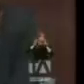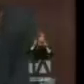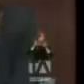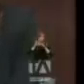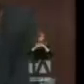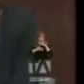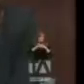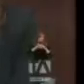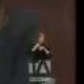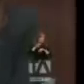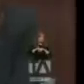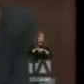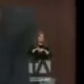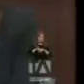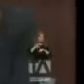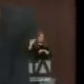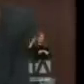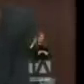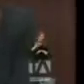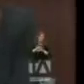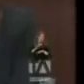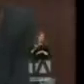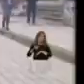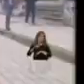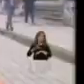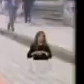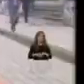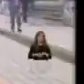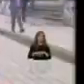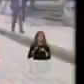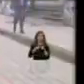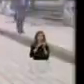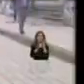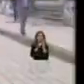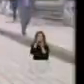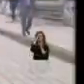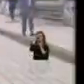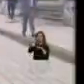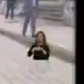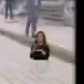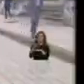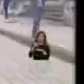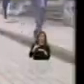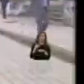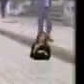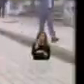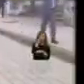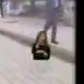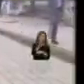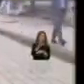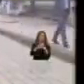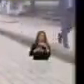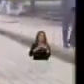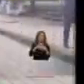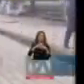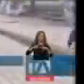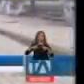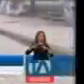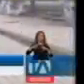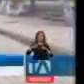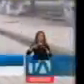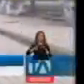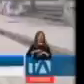estos procesos, tampoco es la primera vez que el Ministerio del Interior. Por su parte, la presidenta de la Asamblea Nacional, Elizabeth Cabezas, aseguró